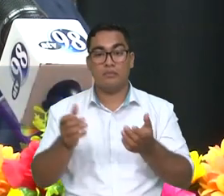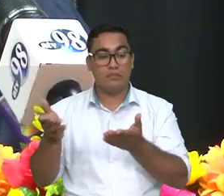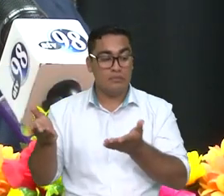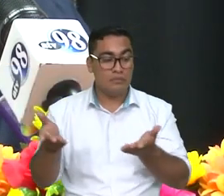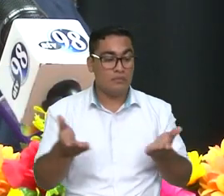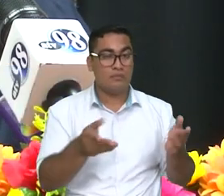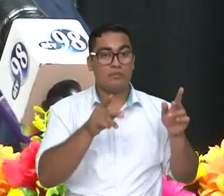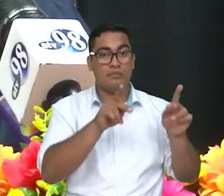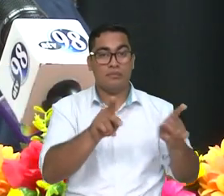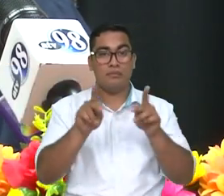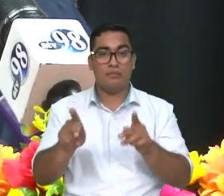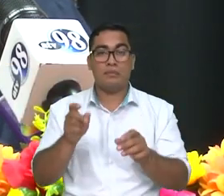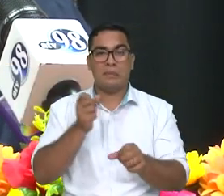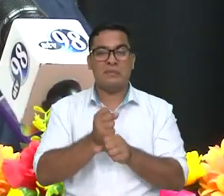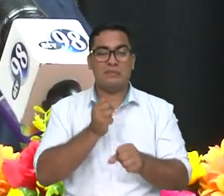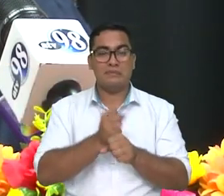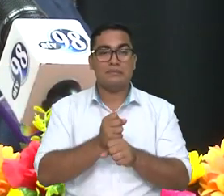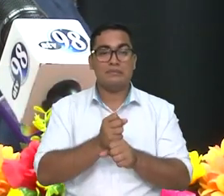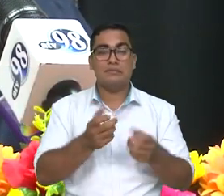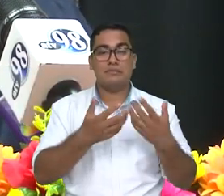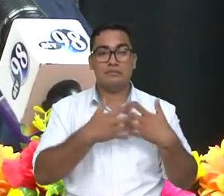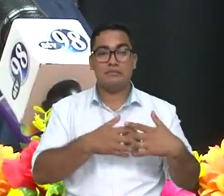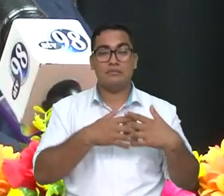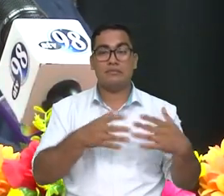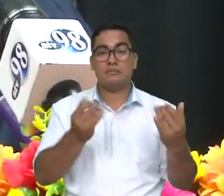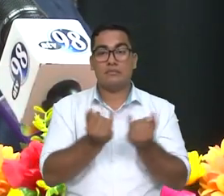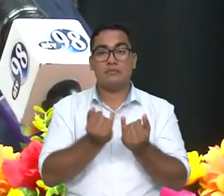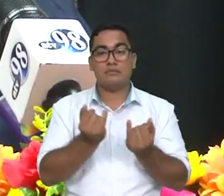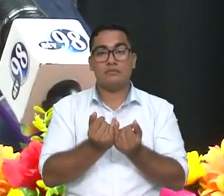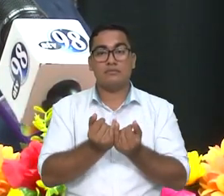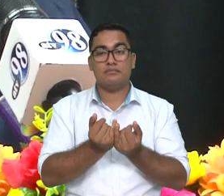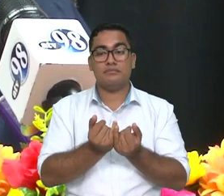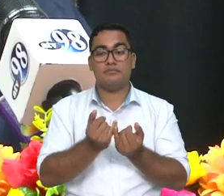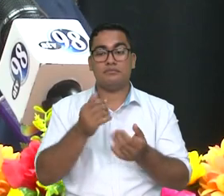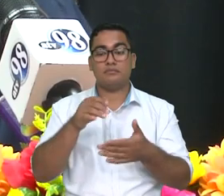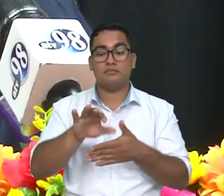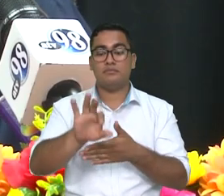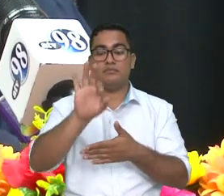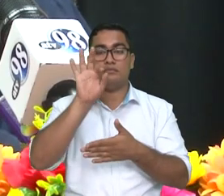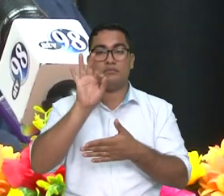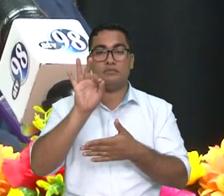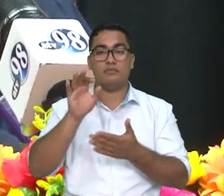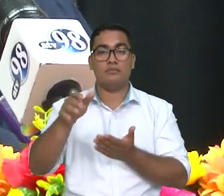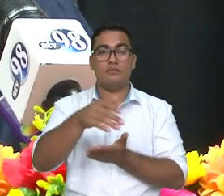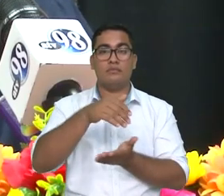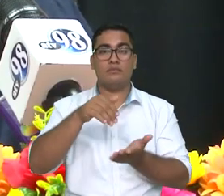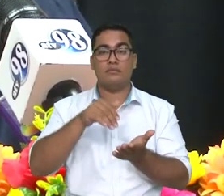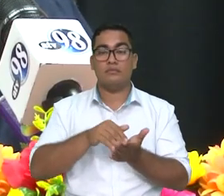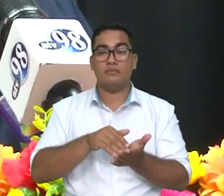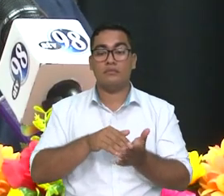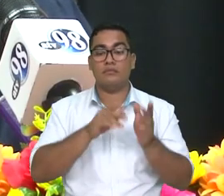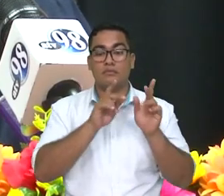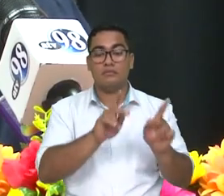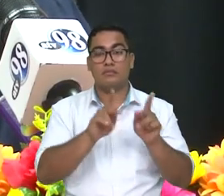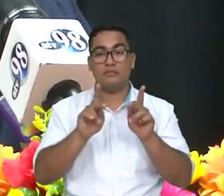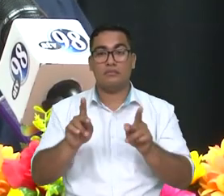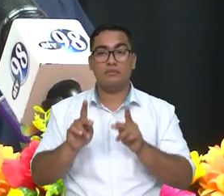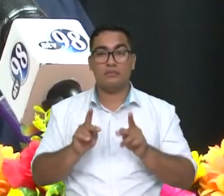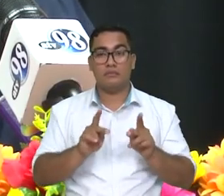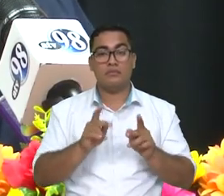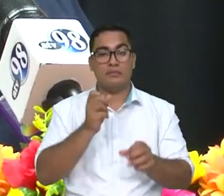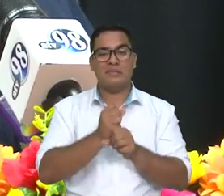trabajadores de la empresa. Igual lo estamos haciendo aquí en la oficina central. Las personas,